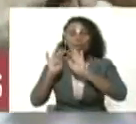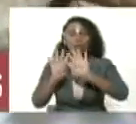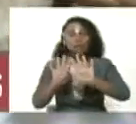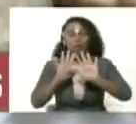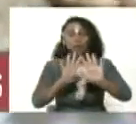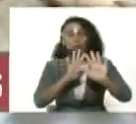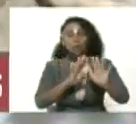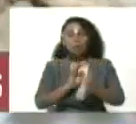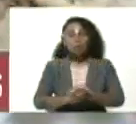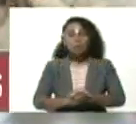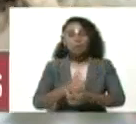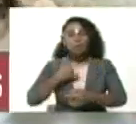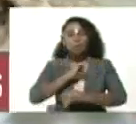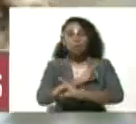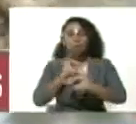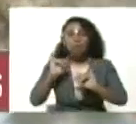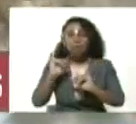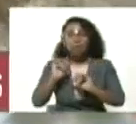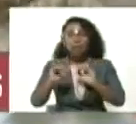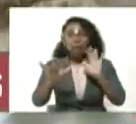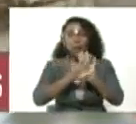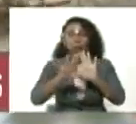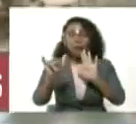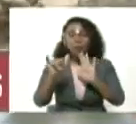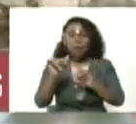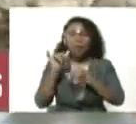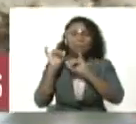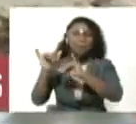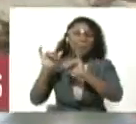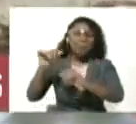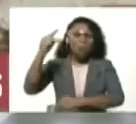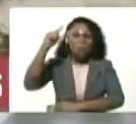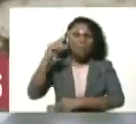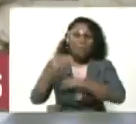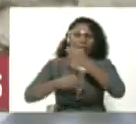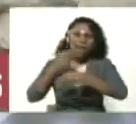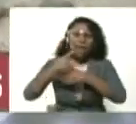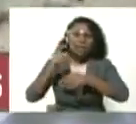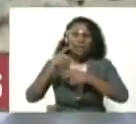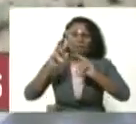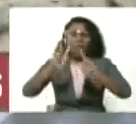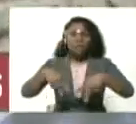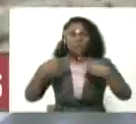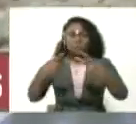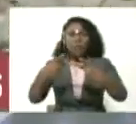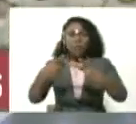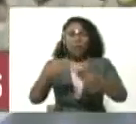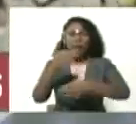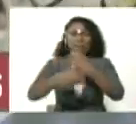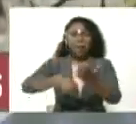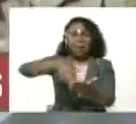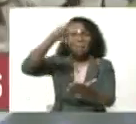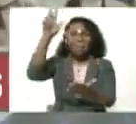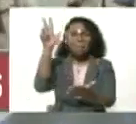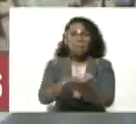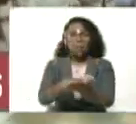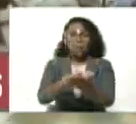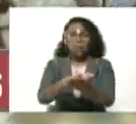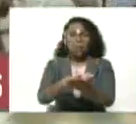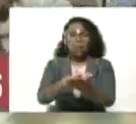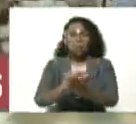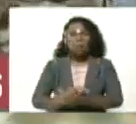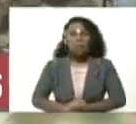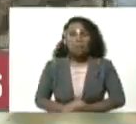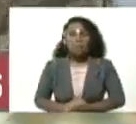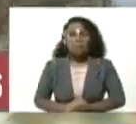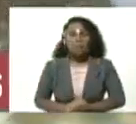1999, acabamos de terminar la constituyente. El mismo día que se dio el referéndum para aprobar